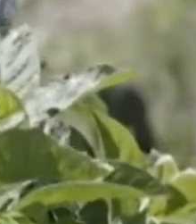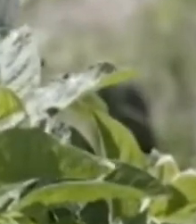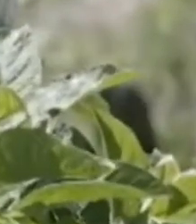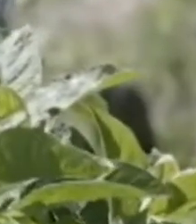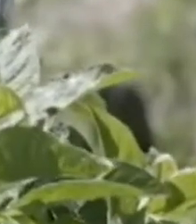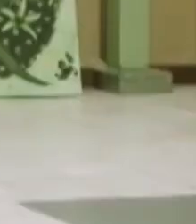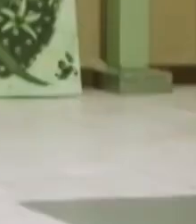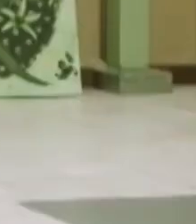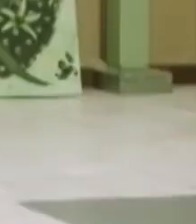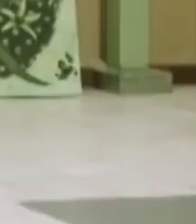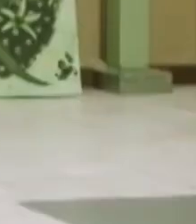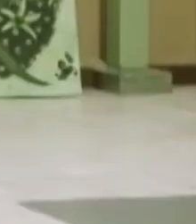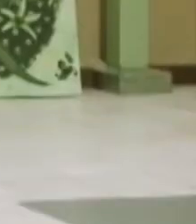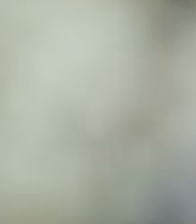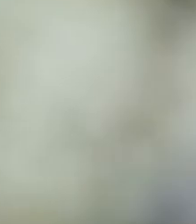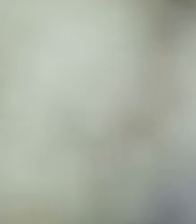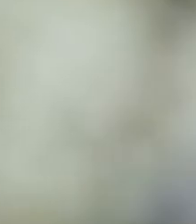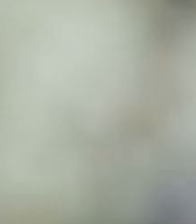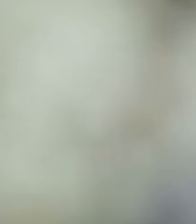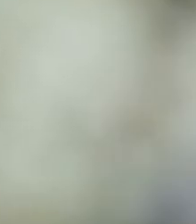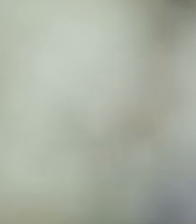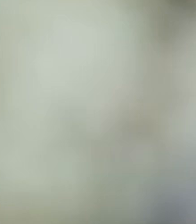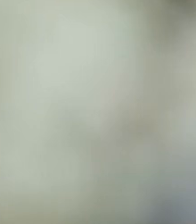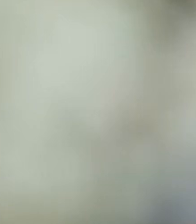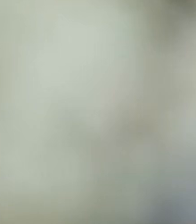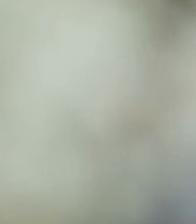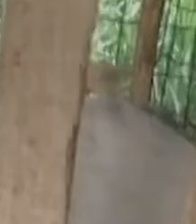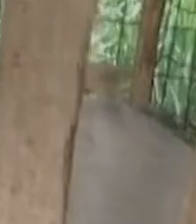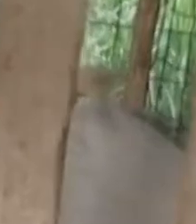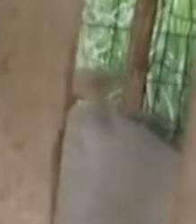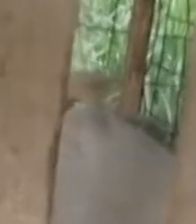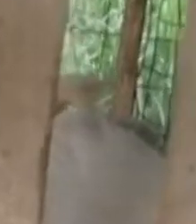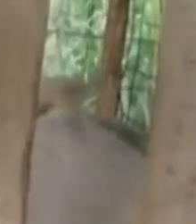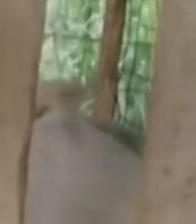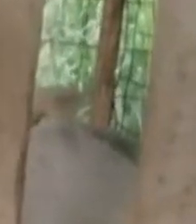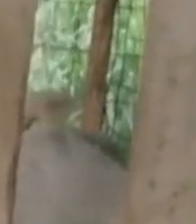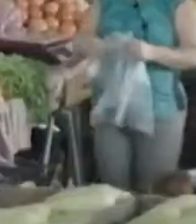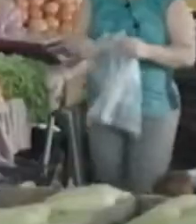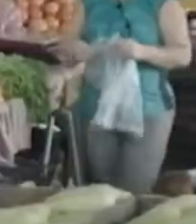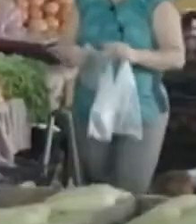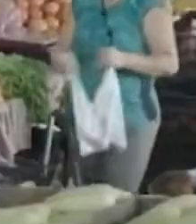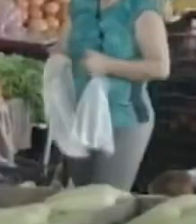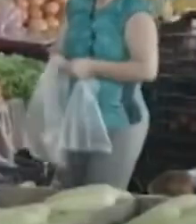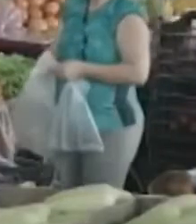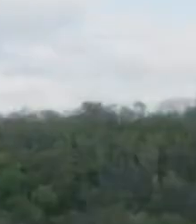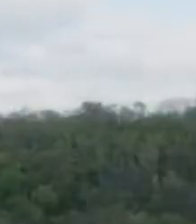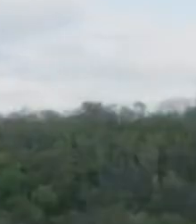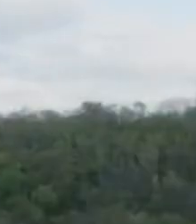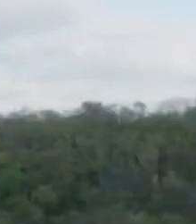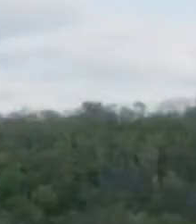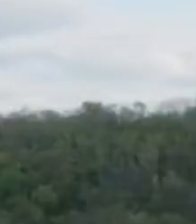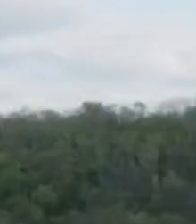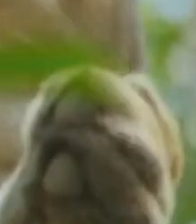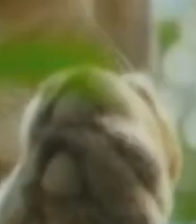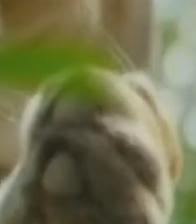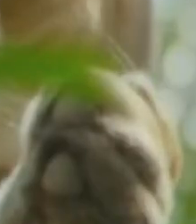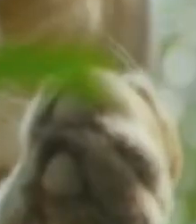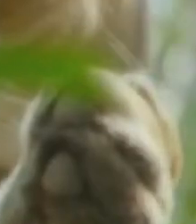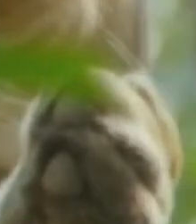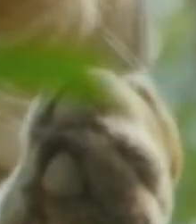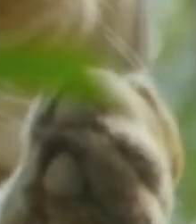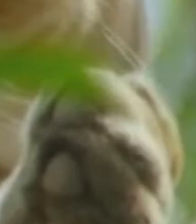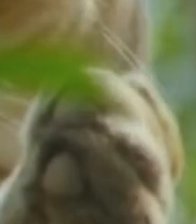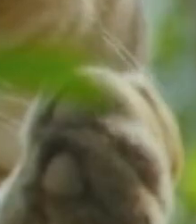Un programa que nos muestra nuestra fauna, problemas étnicos y humanos con una calidad